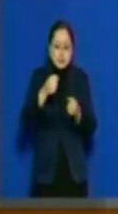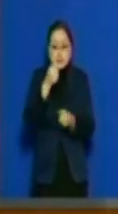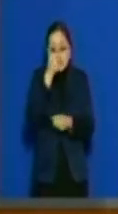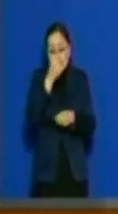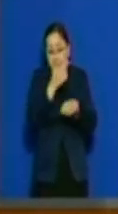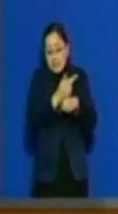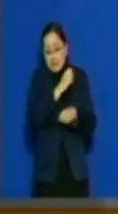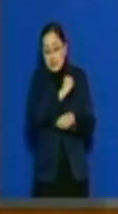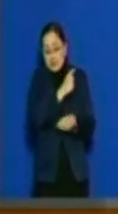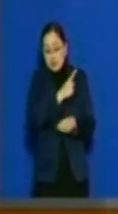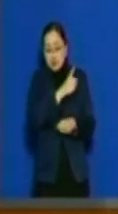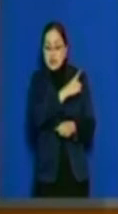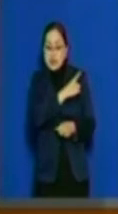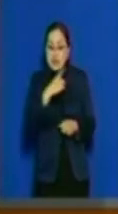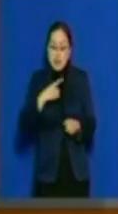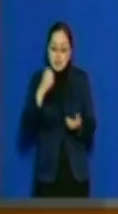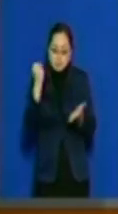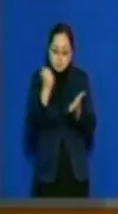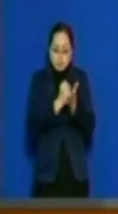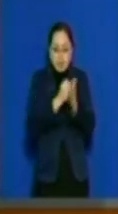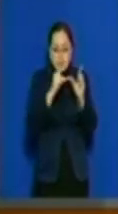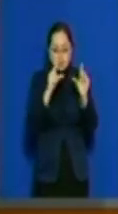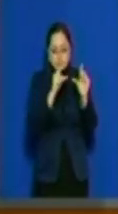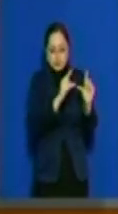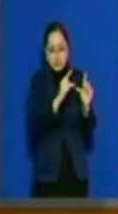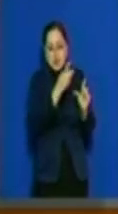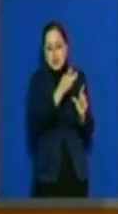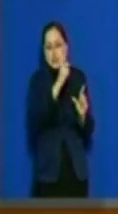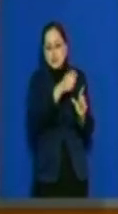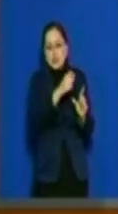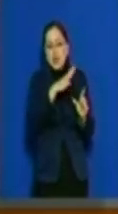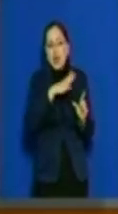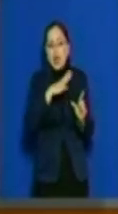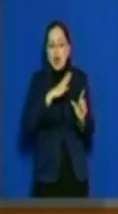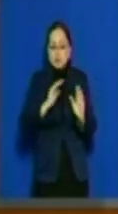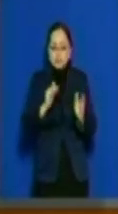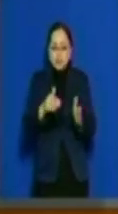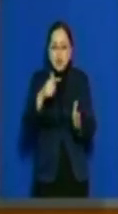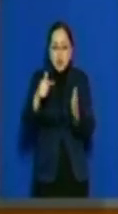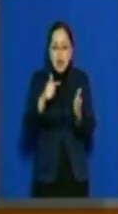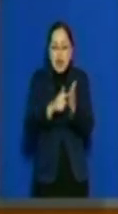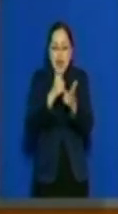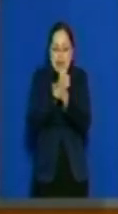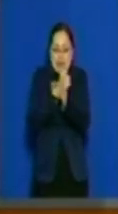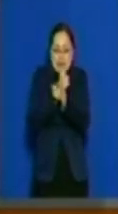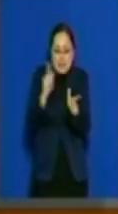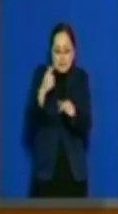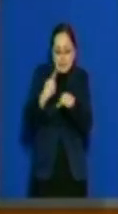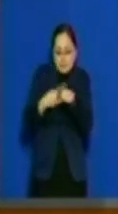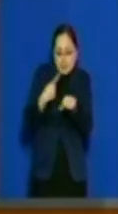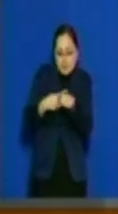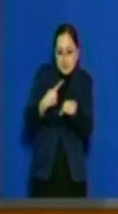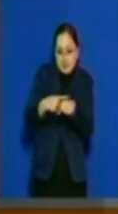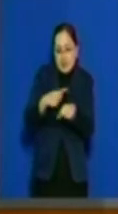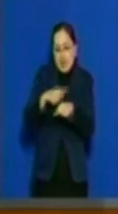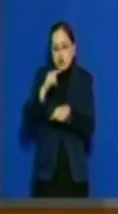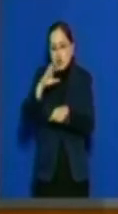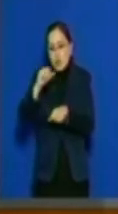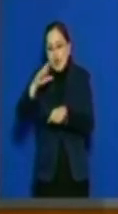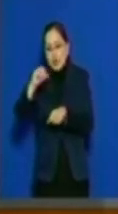en la etiqueta que proviene de establecimientos libres de tuberculosis bovina o caprina